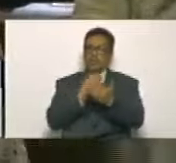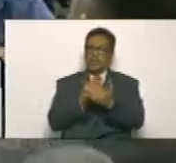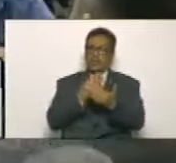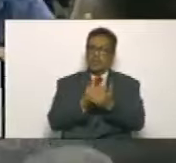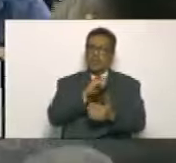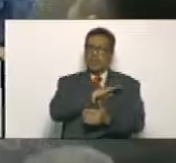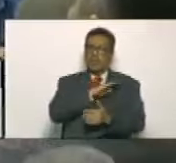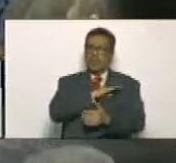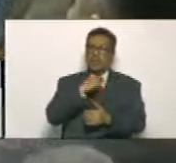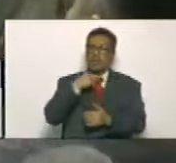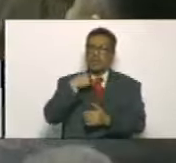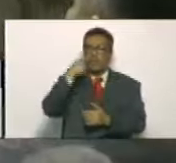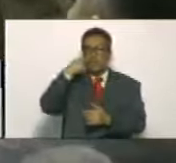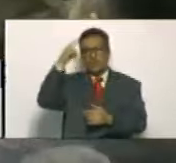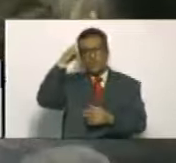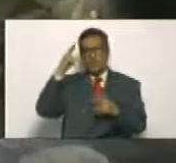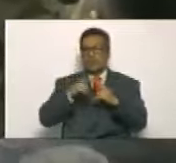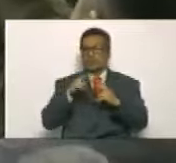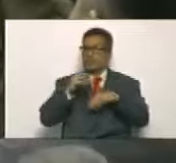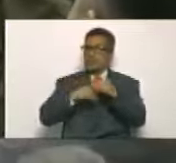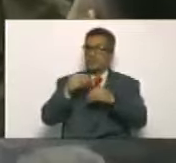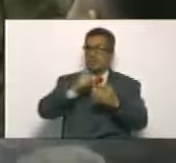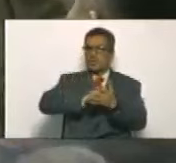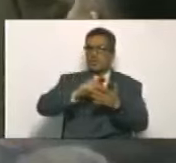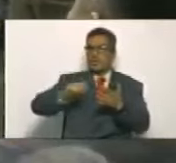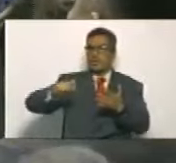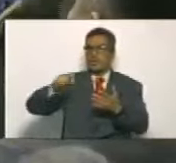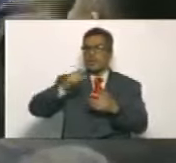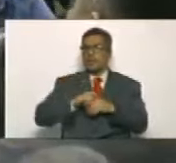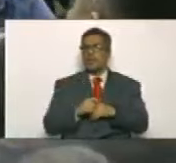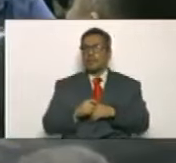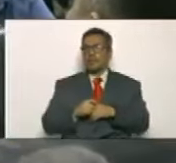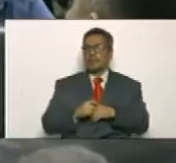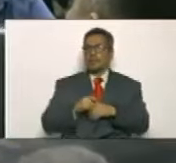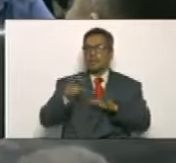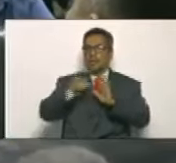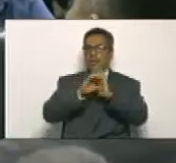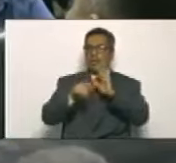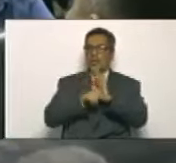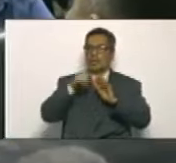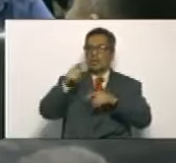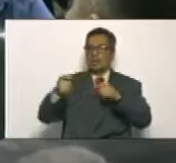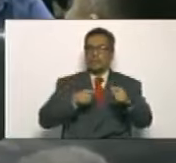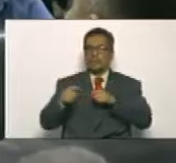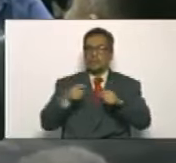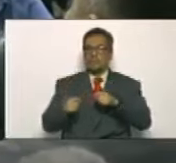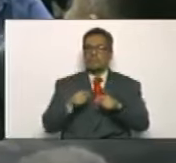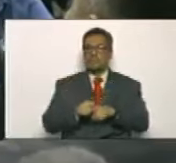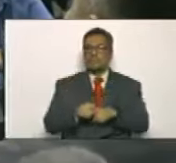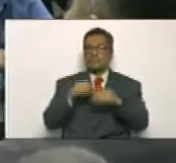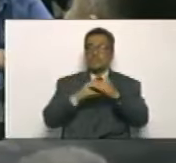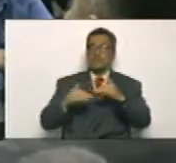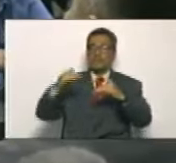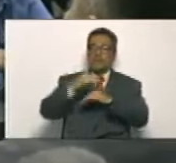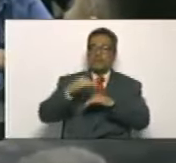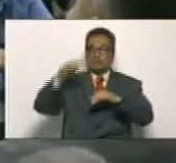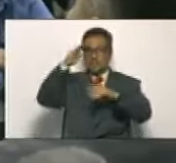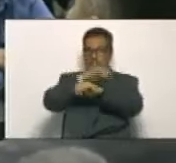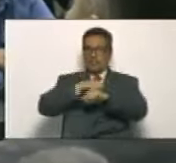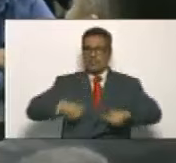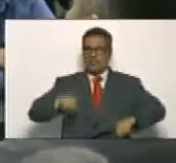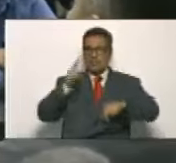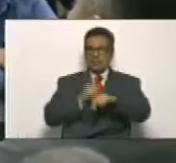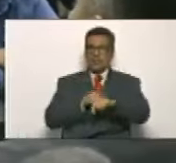eso. Yo no sé si eso estará escrito, pero en la constituyente se movilizó el alto mando militar de